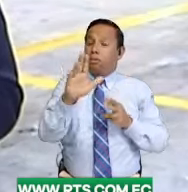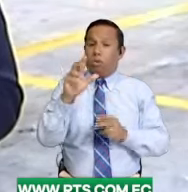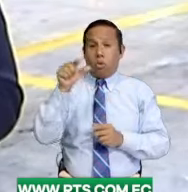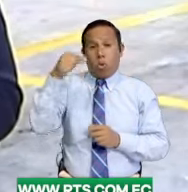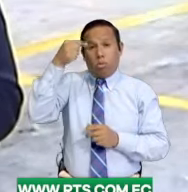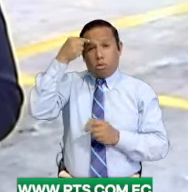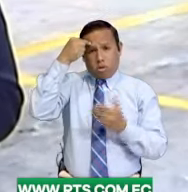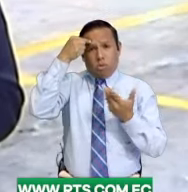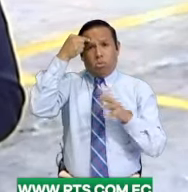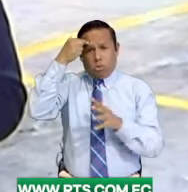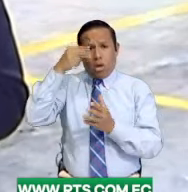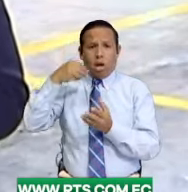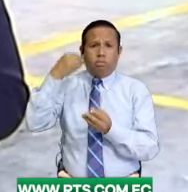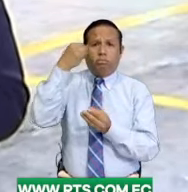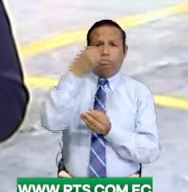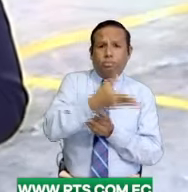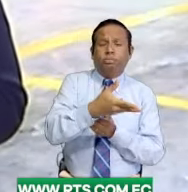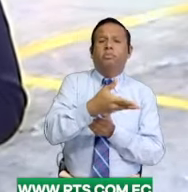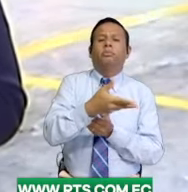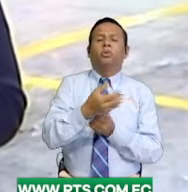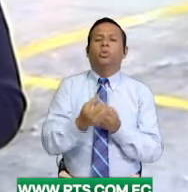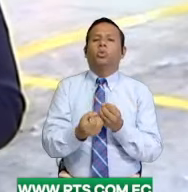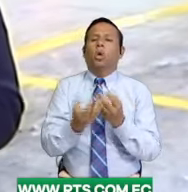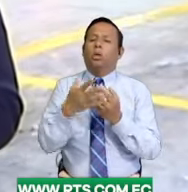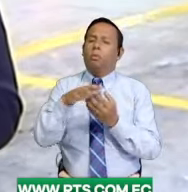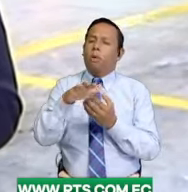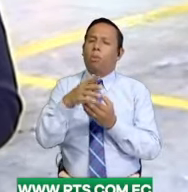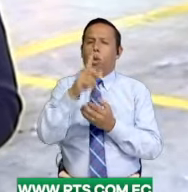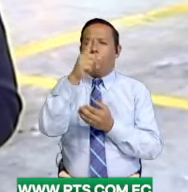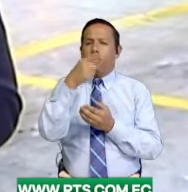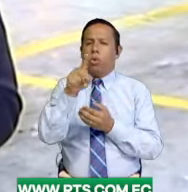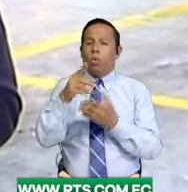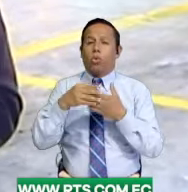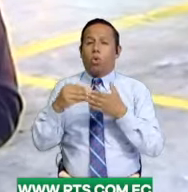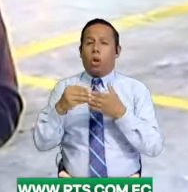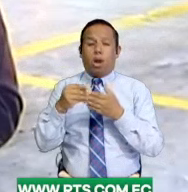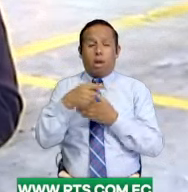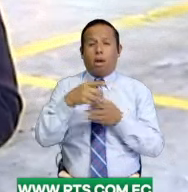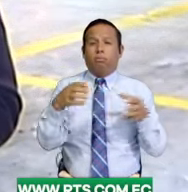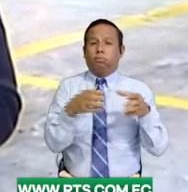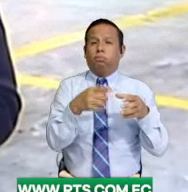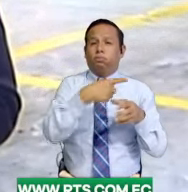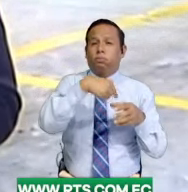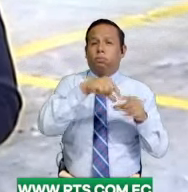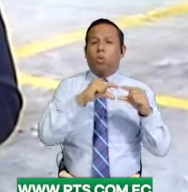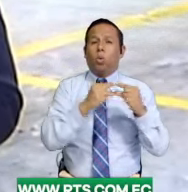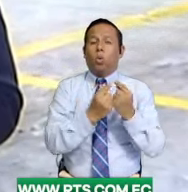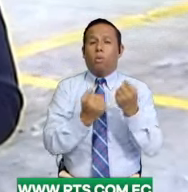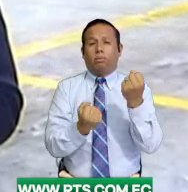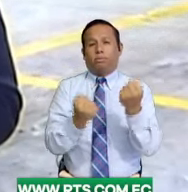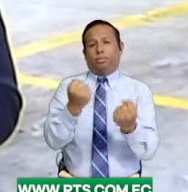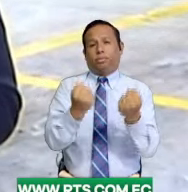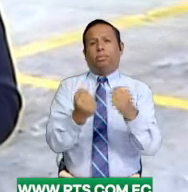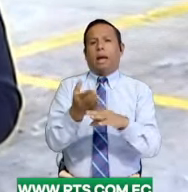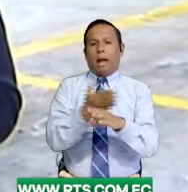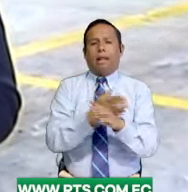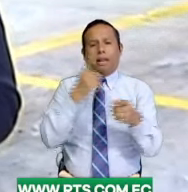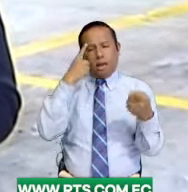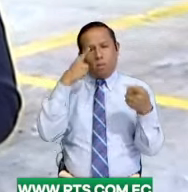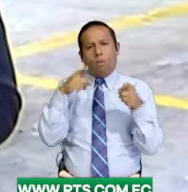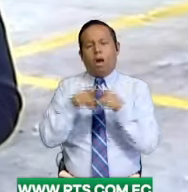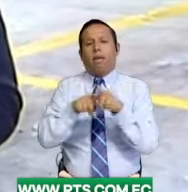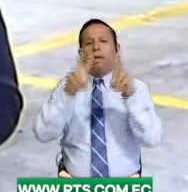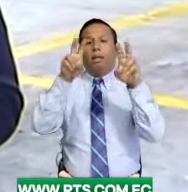desembolsó aproximadamente $1 millón al sector de la transportación por el tema ya acordado en la eliminación